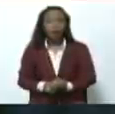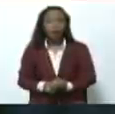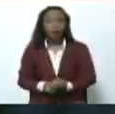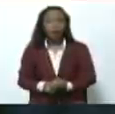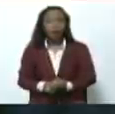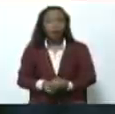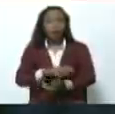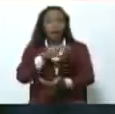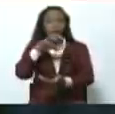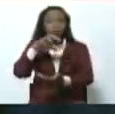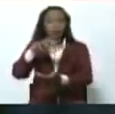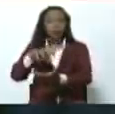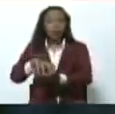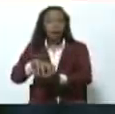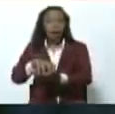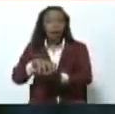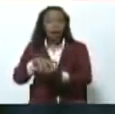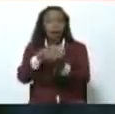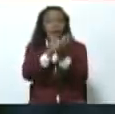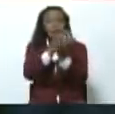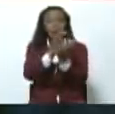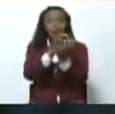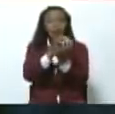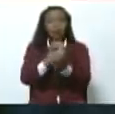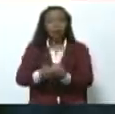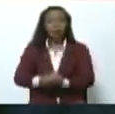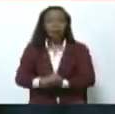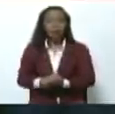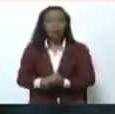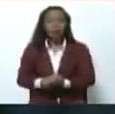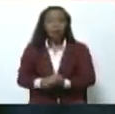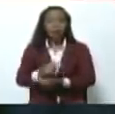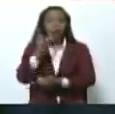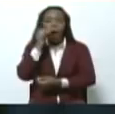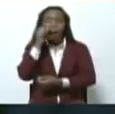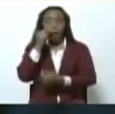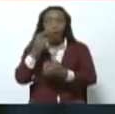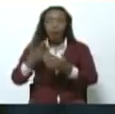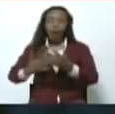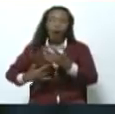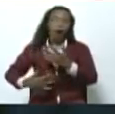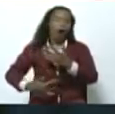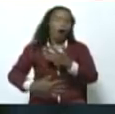En el estado Nueva Esparta, un hombre de larga experiencia,